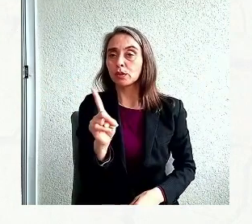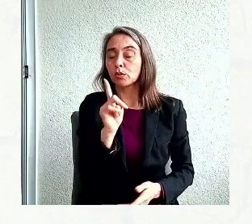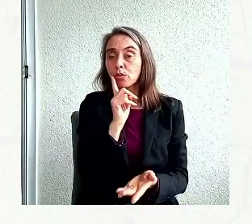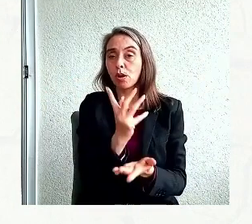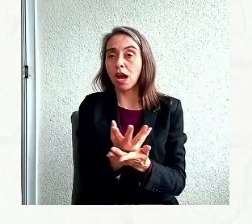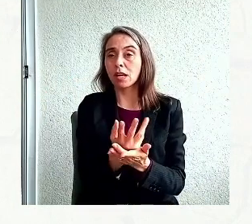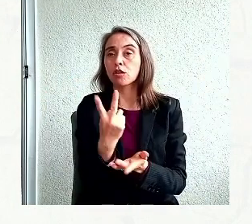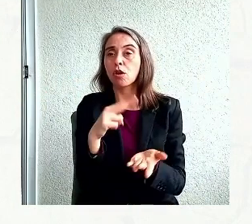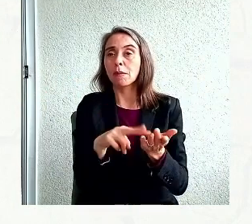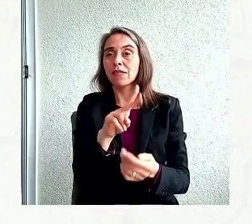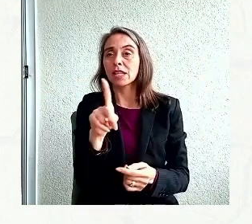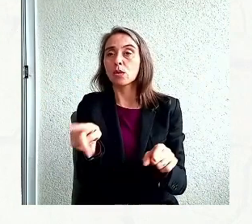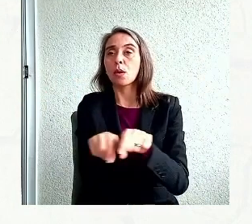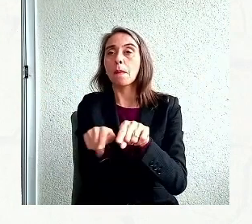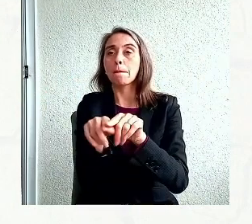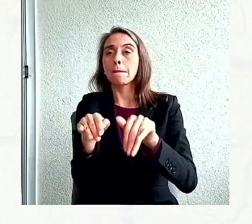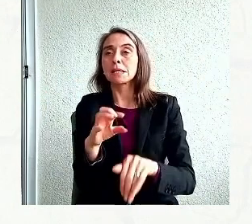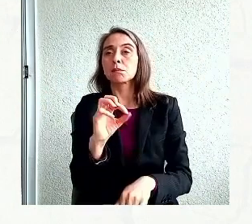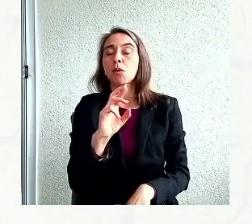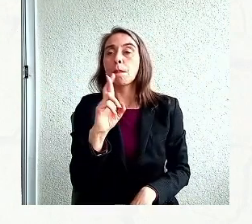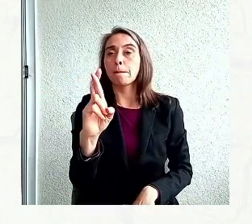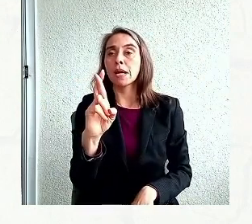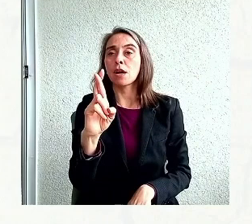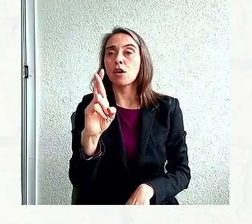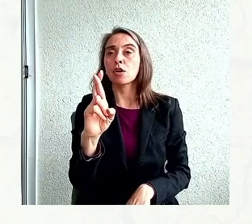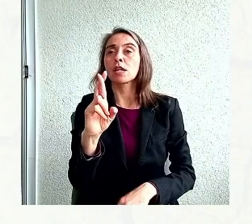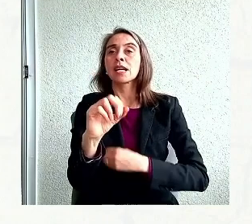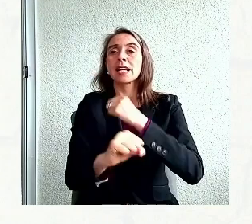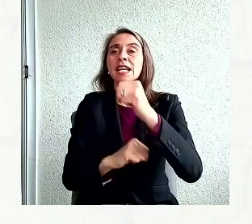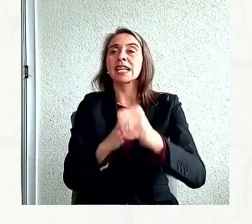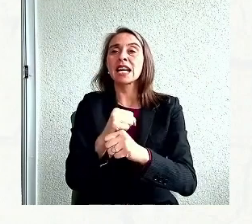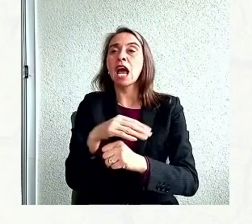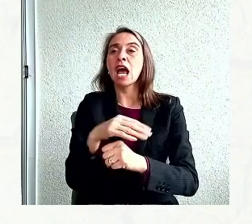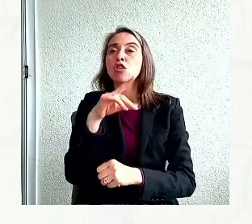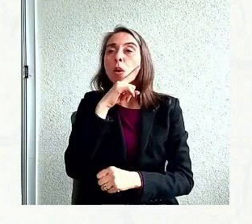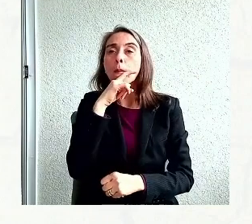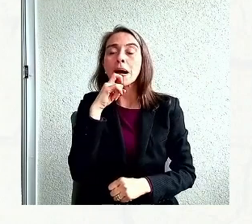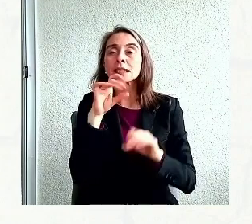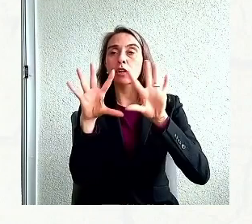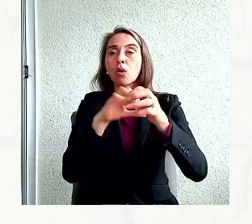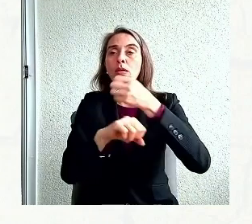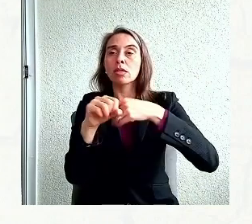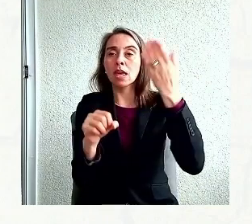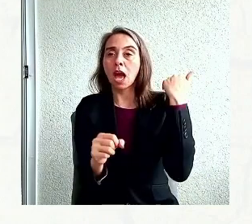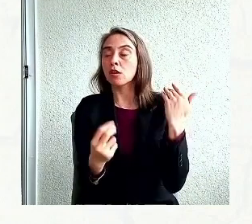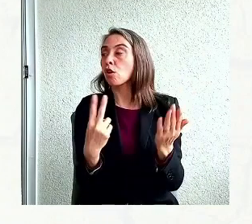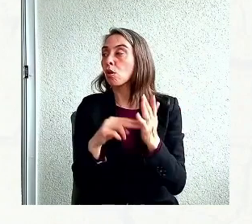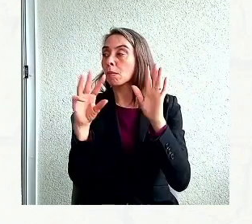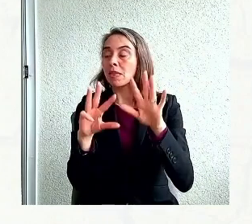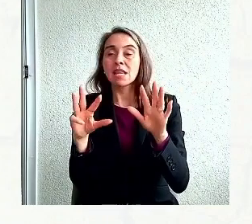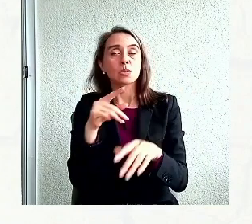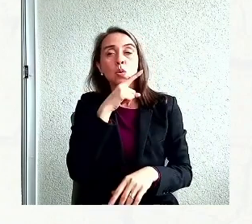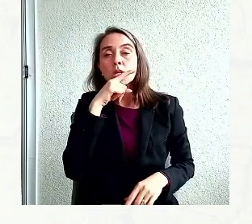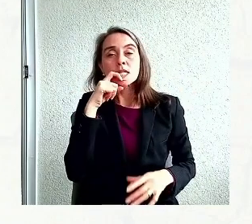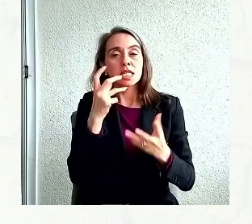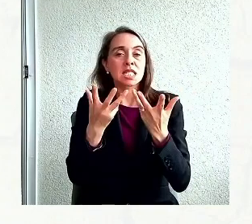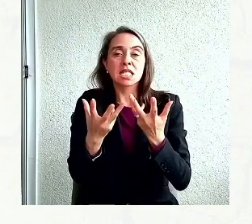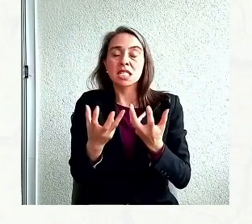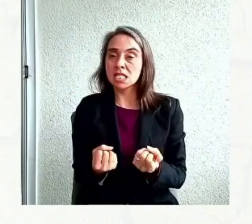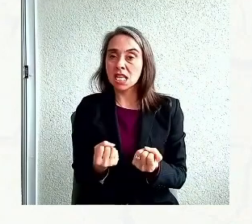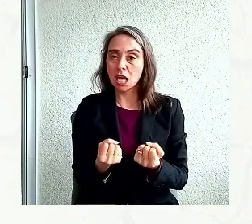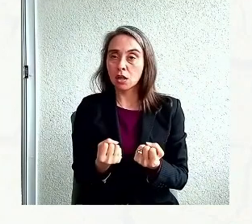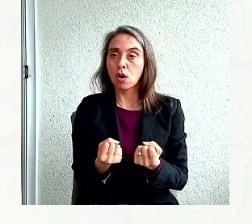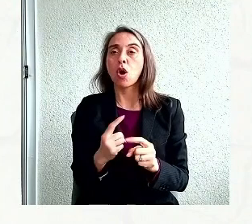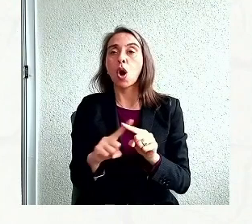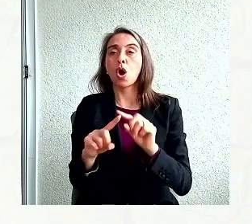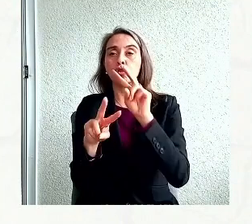2019, ¿ya? Y por otra parte, los estudios paleoclimáticos señalan que en los últimos 1000 años es muy poco frecuente encontrar sequías de más de